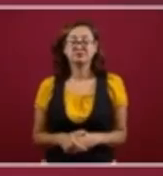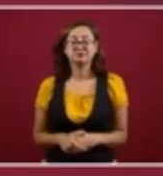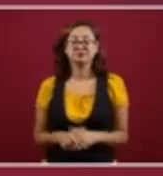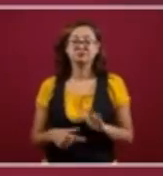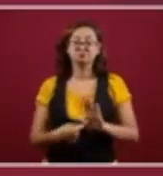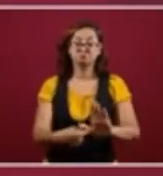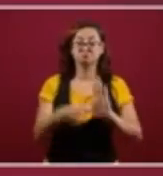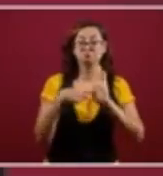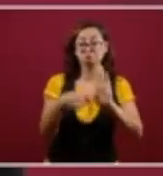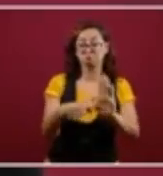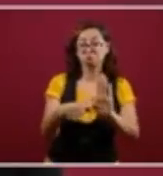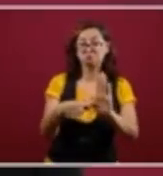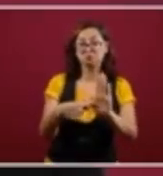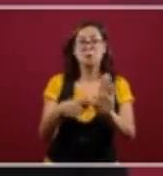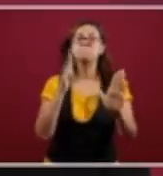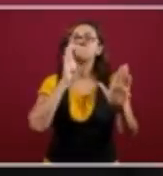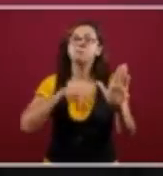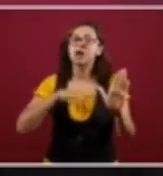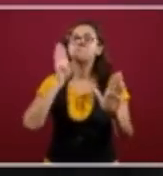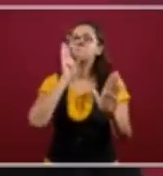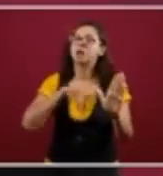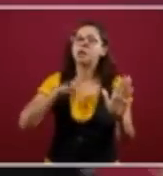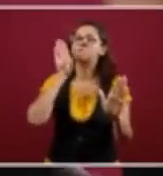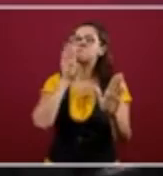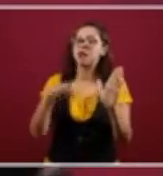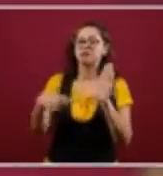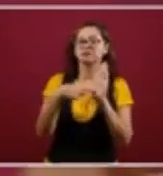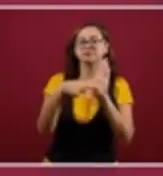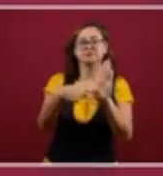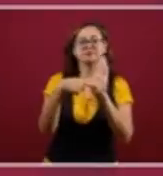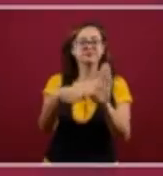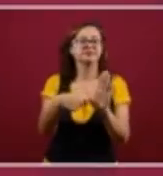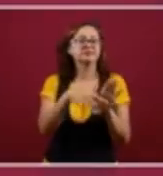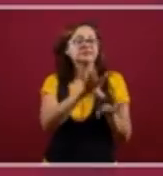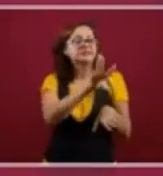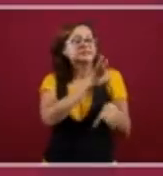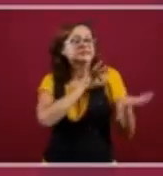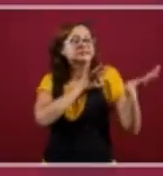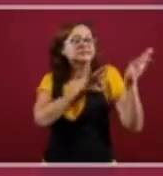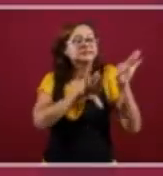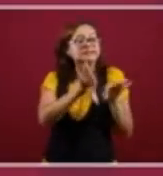proyectar de que las cosas están mal en lo económico, se utilizan algunos datos.